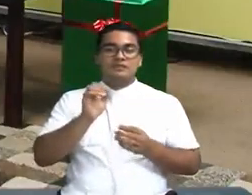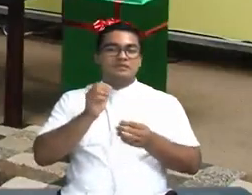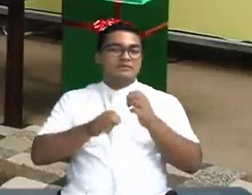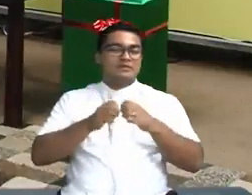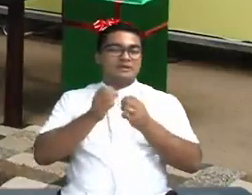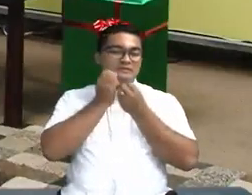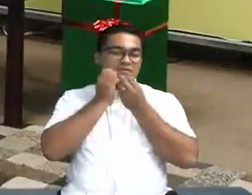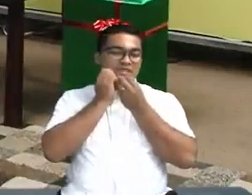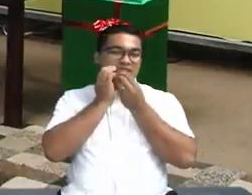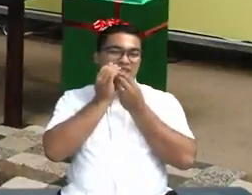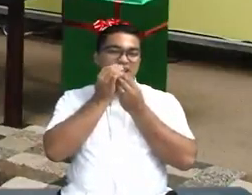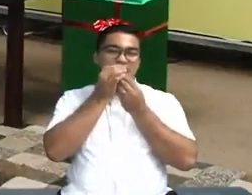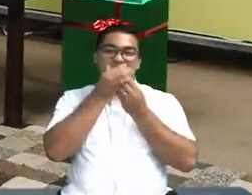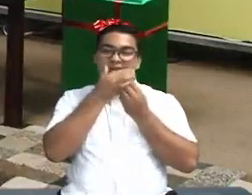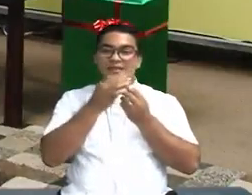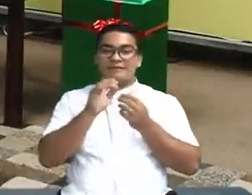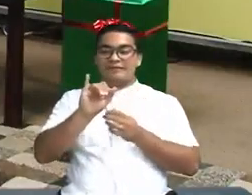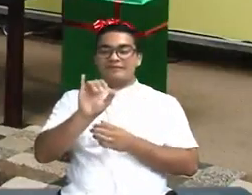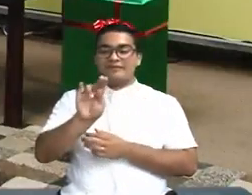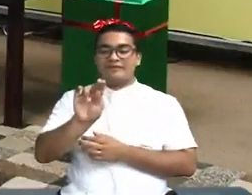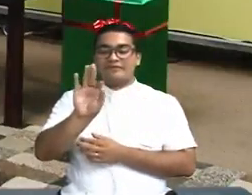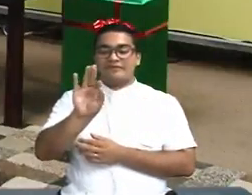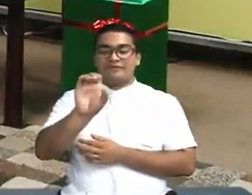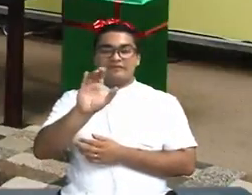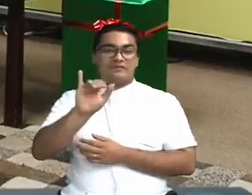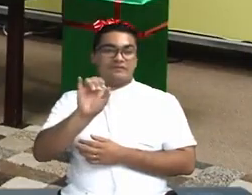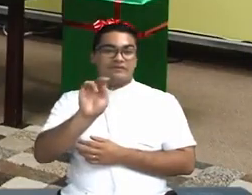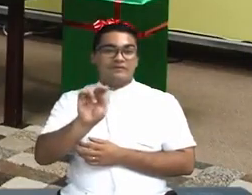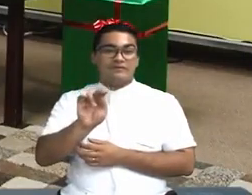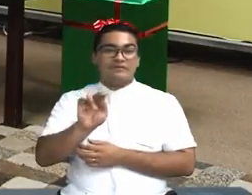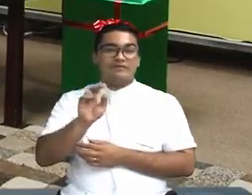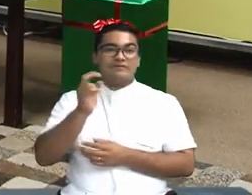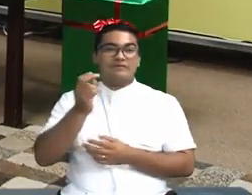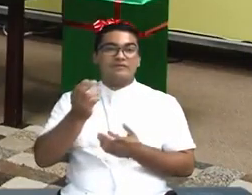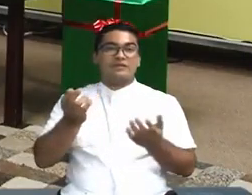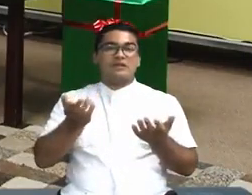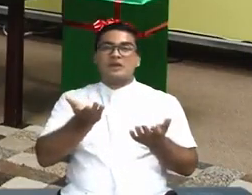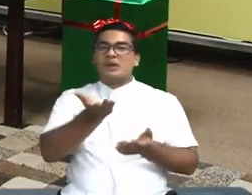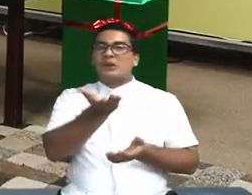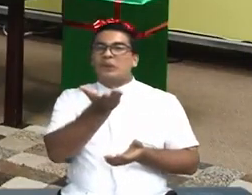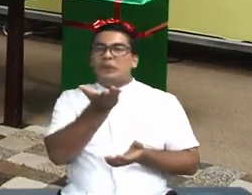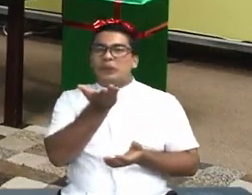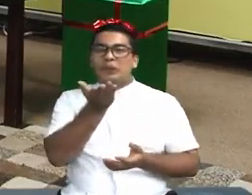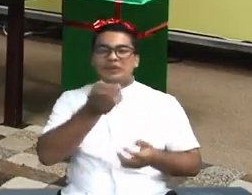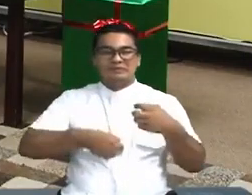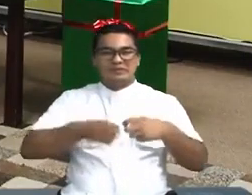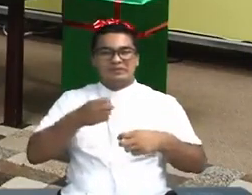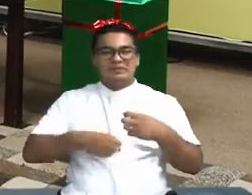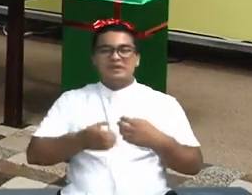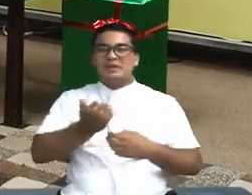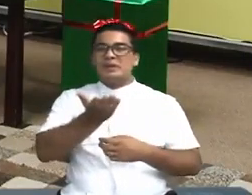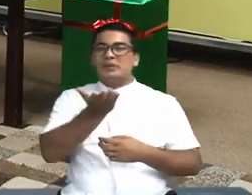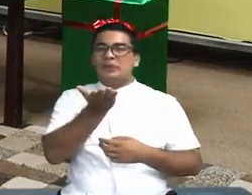Un proceso infeccioso que se presenta mayoritariamente por el polvo,